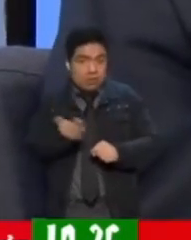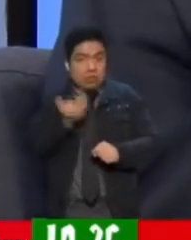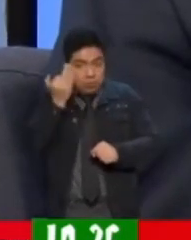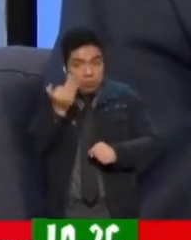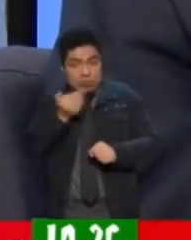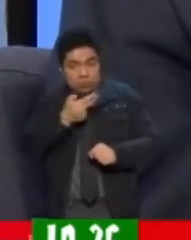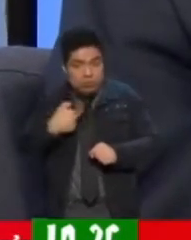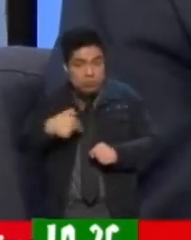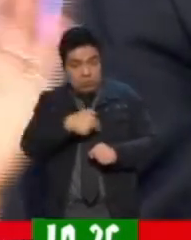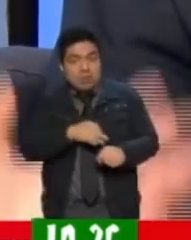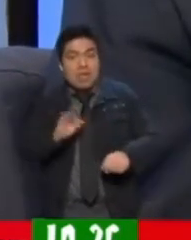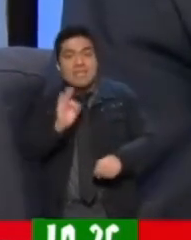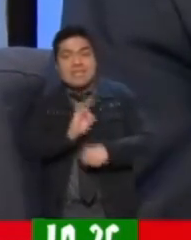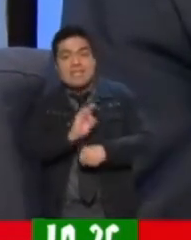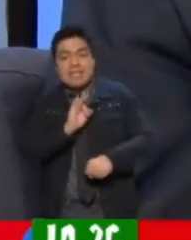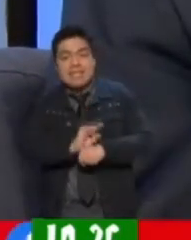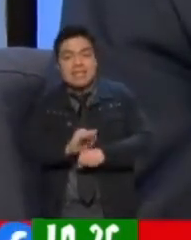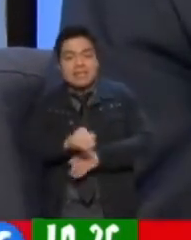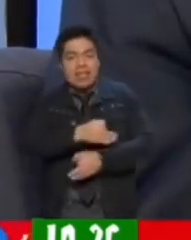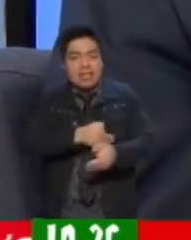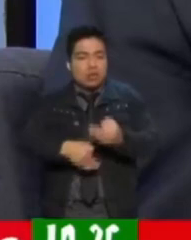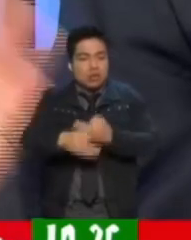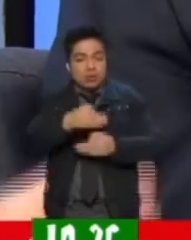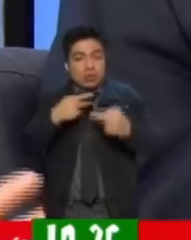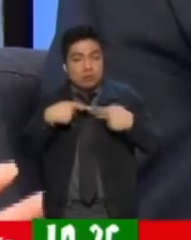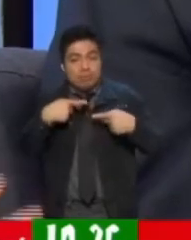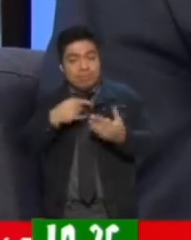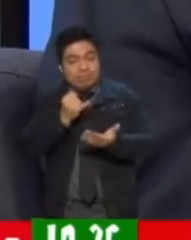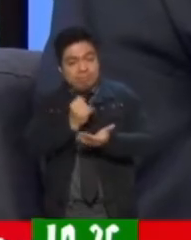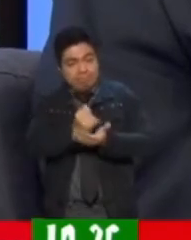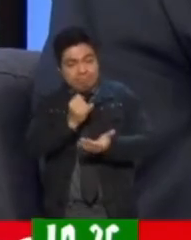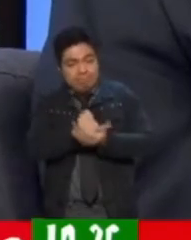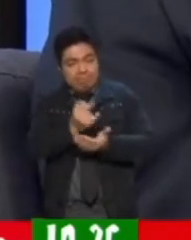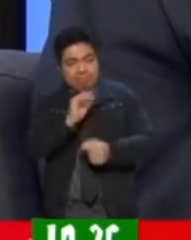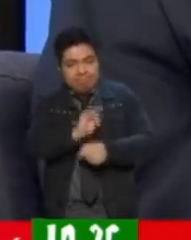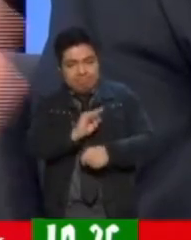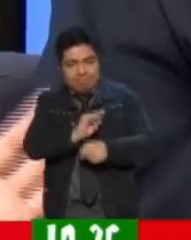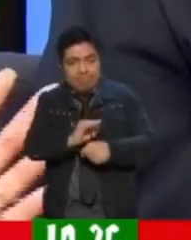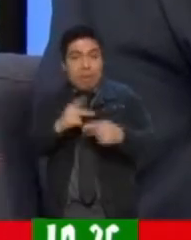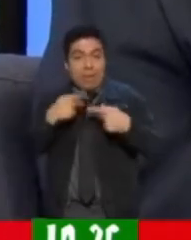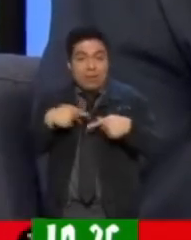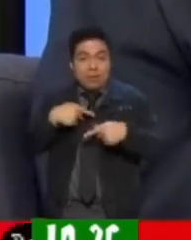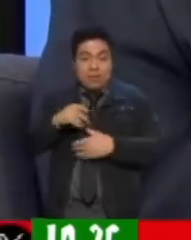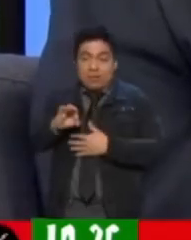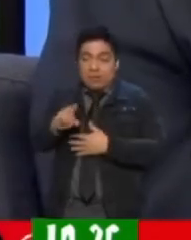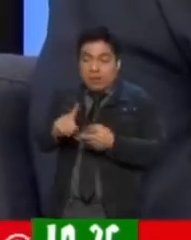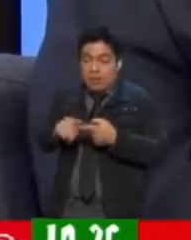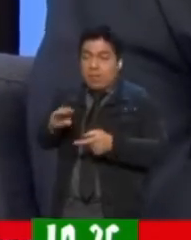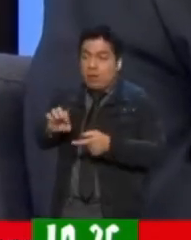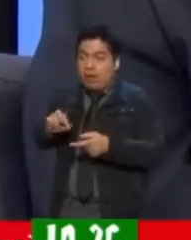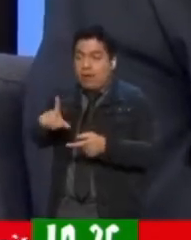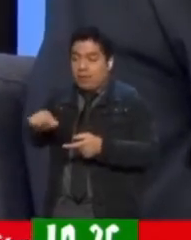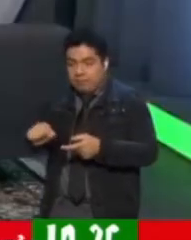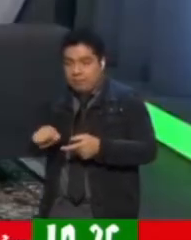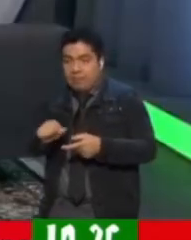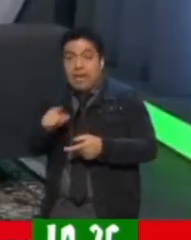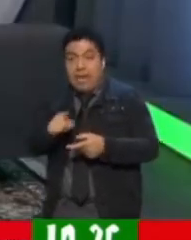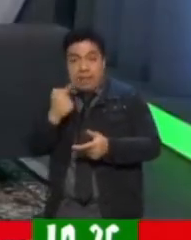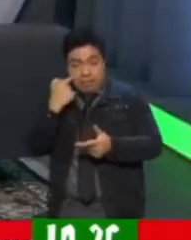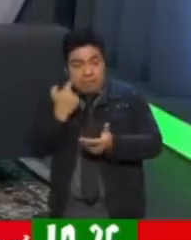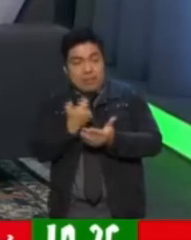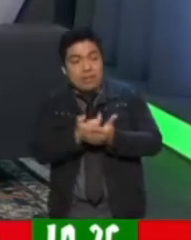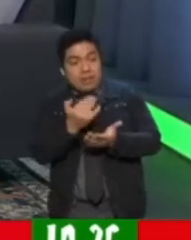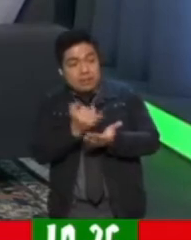los protectores de todos los pagadores de impuestos, de todos los contribuyentes, personas físicas y morales. Ojo, contribuciones federales. Sí.